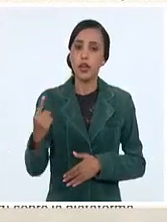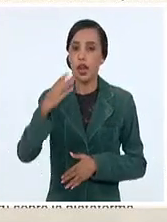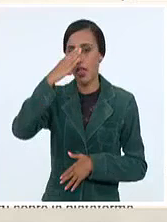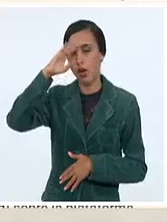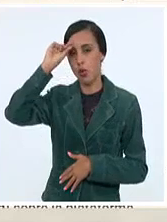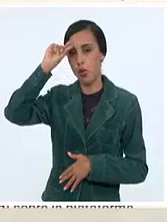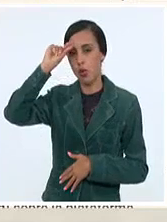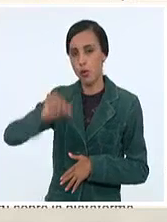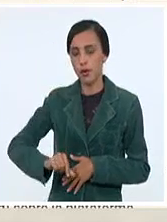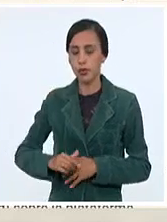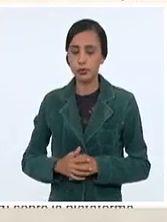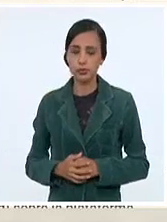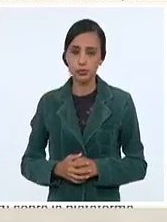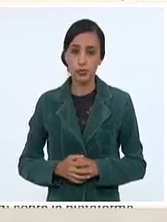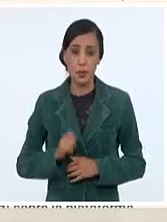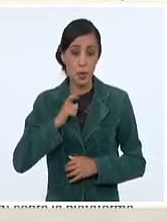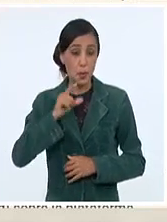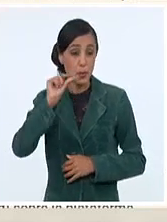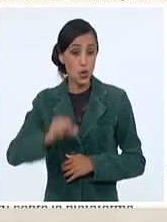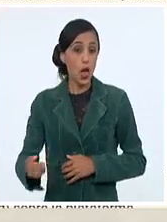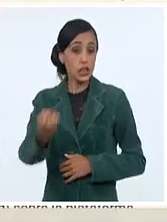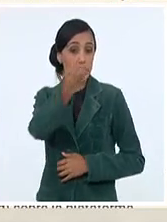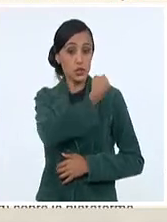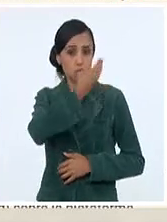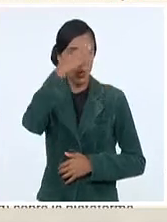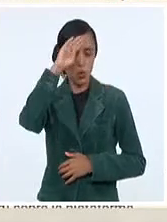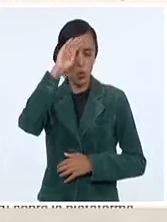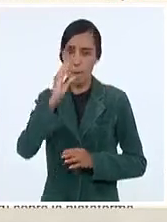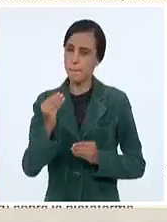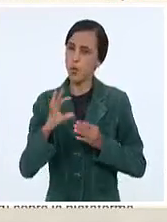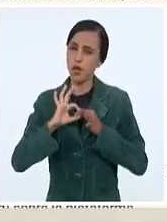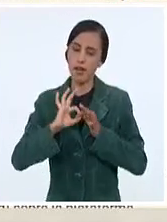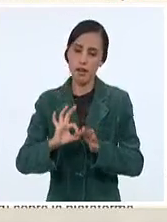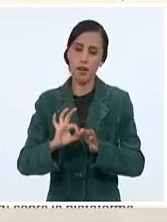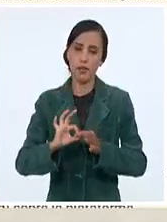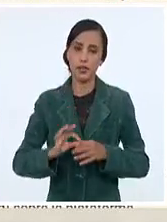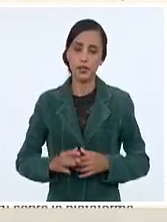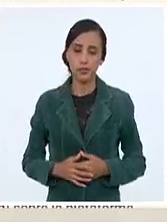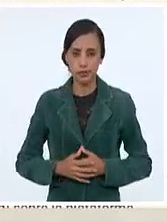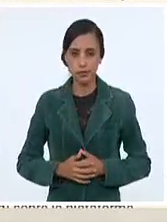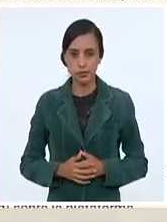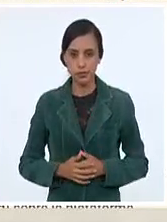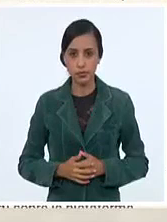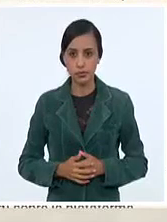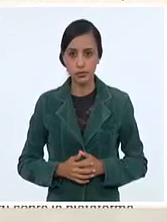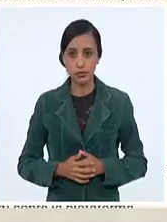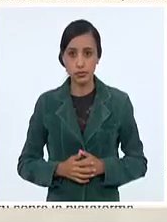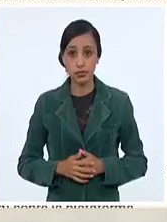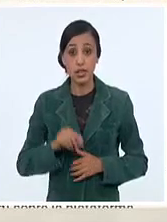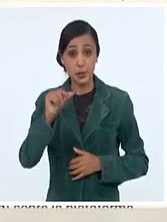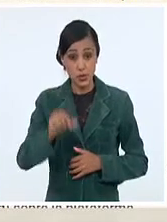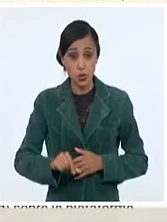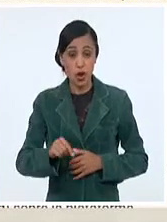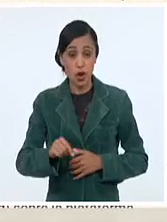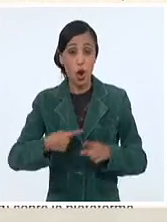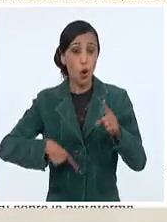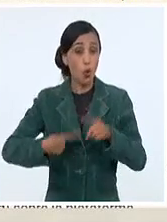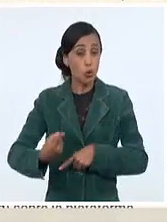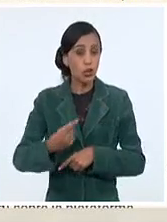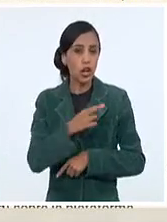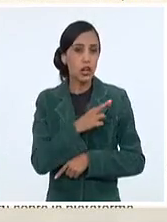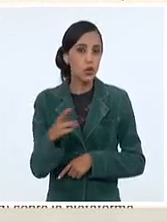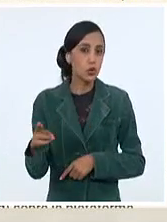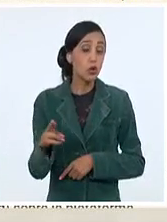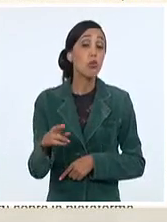La traición a la patria es el más grave de los crímenes. Quien la comete está sujeto a las más